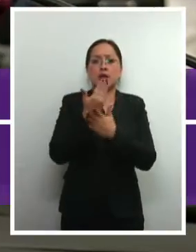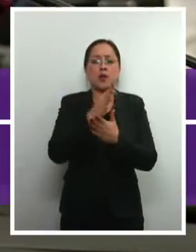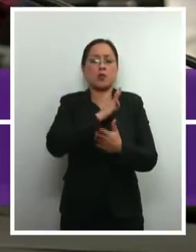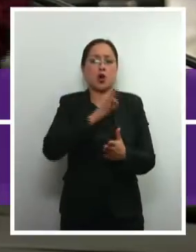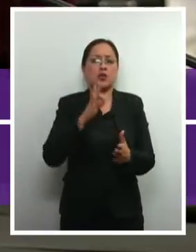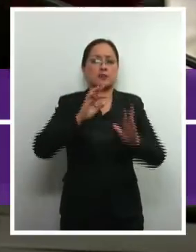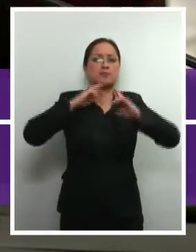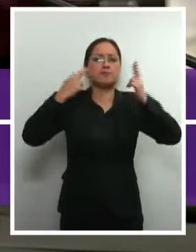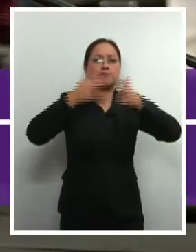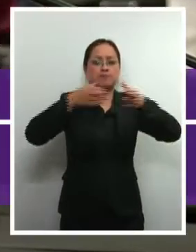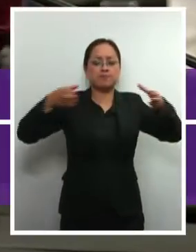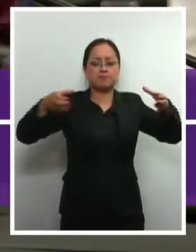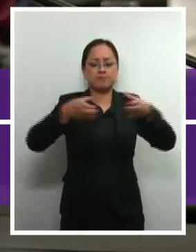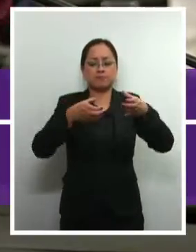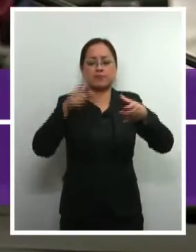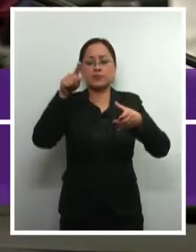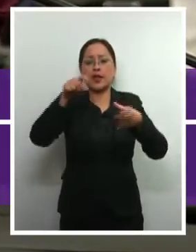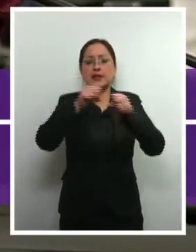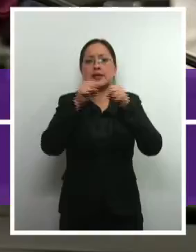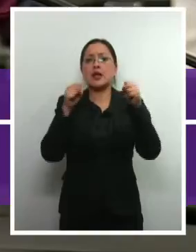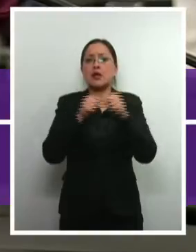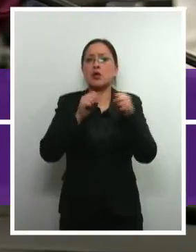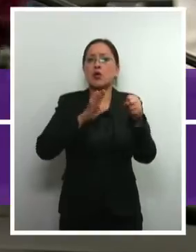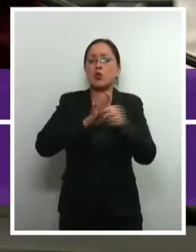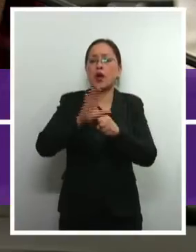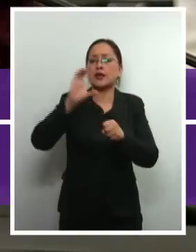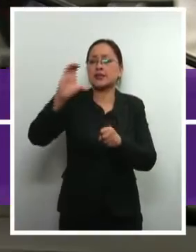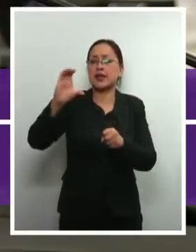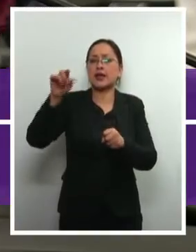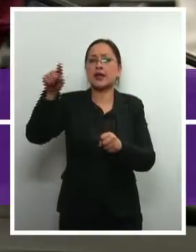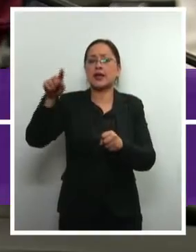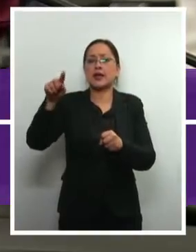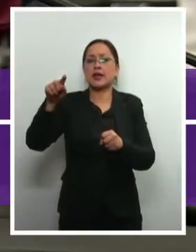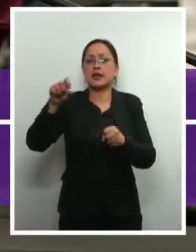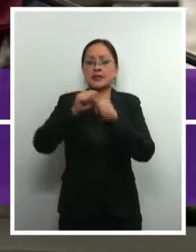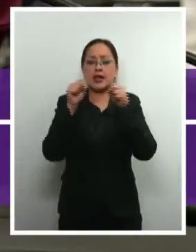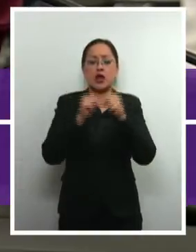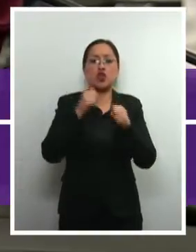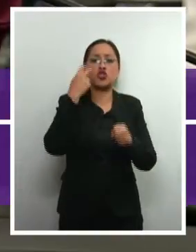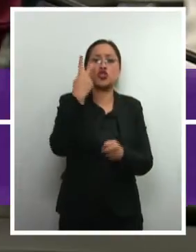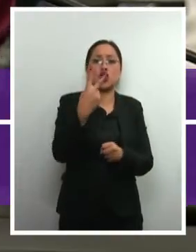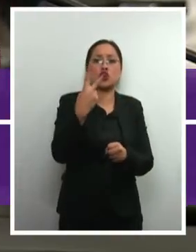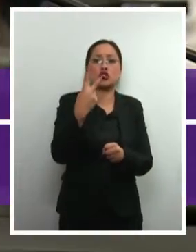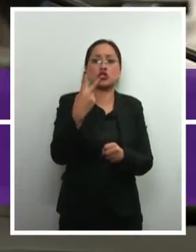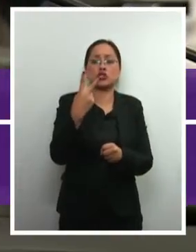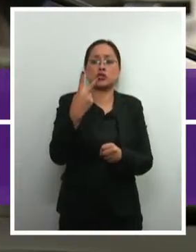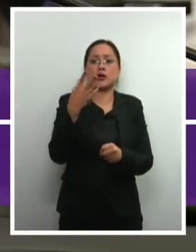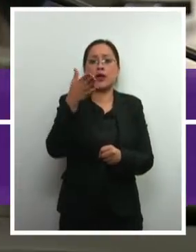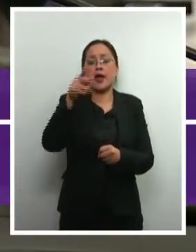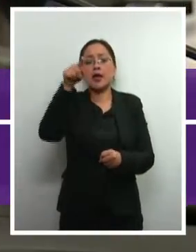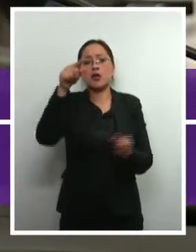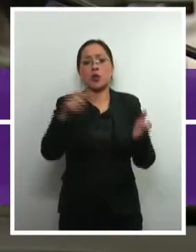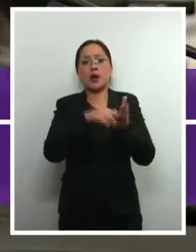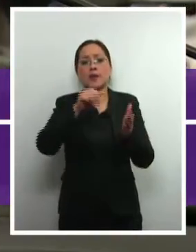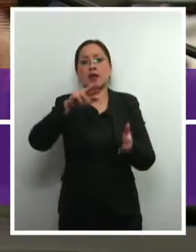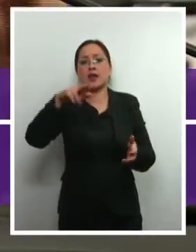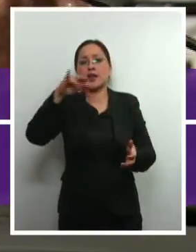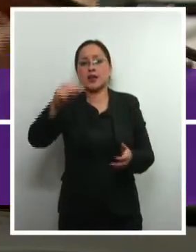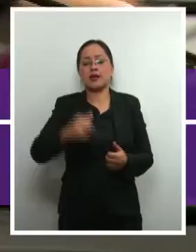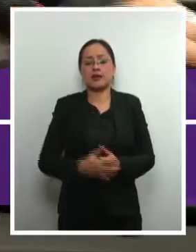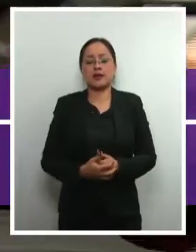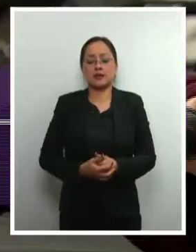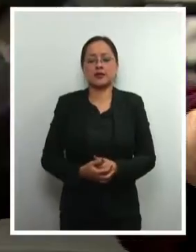mañana en el Salón C, en el Salón 2 de Minería. Gracias,